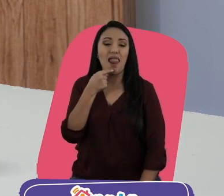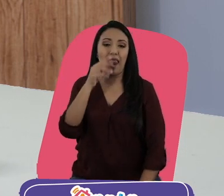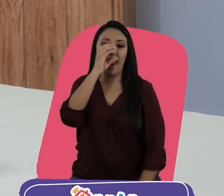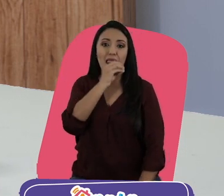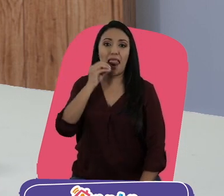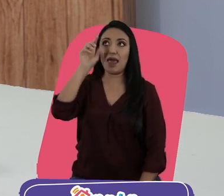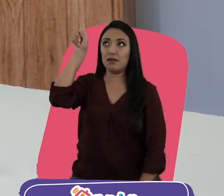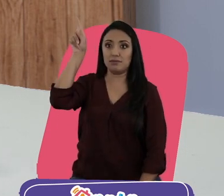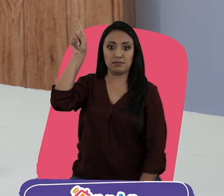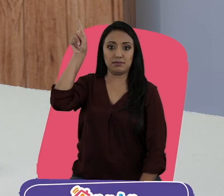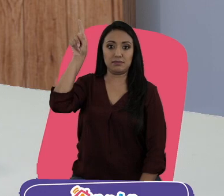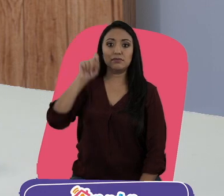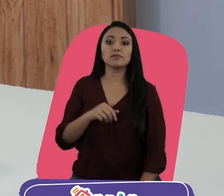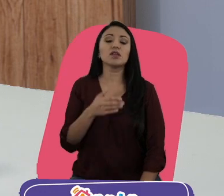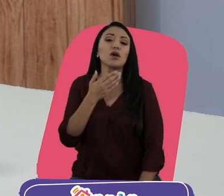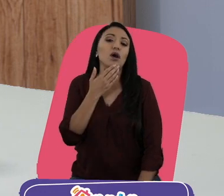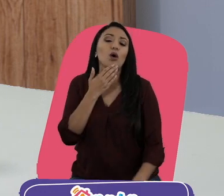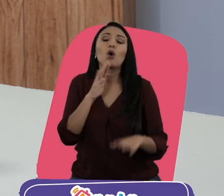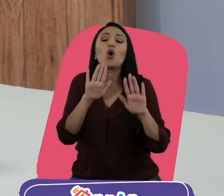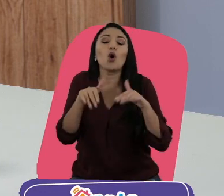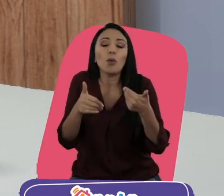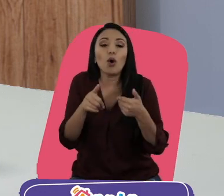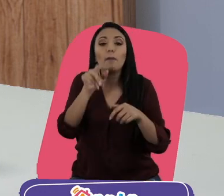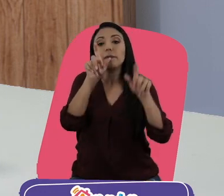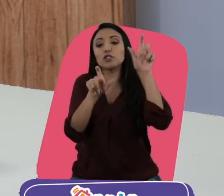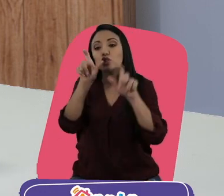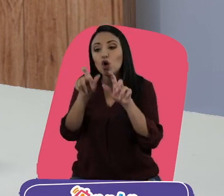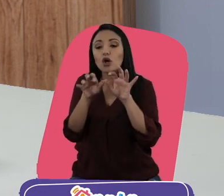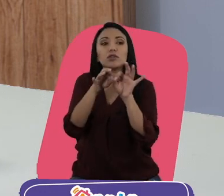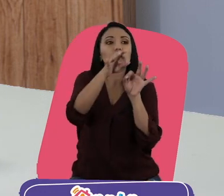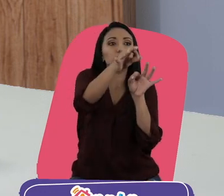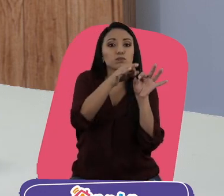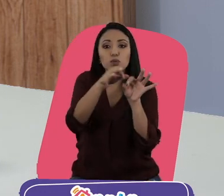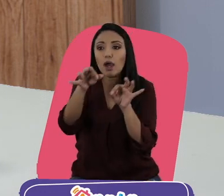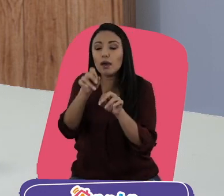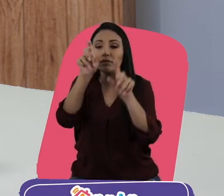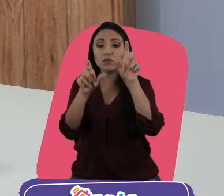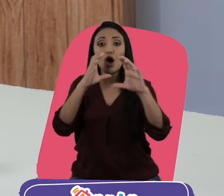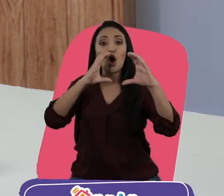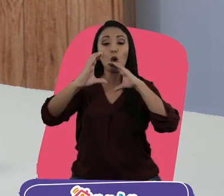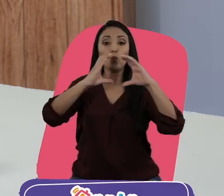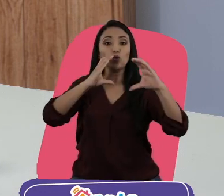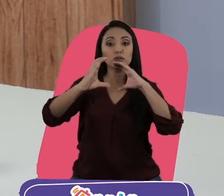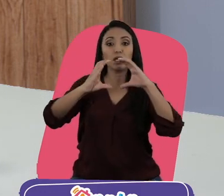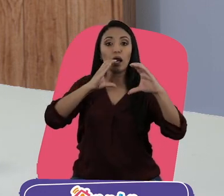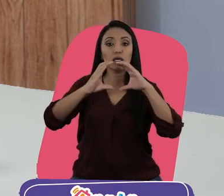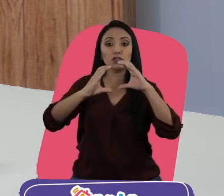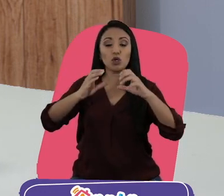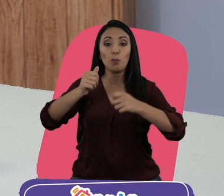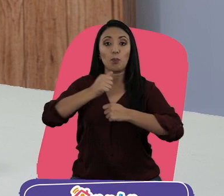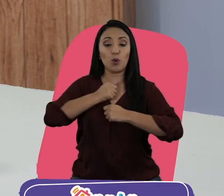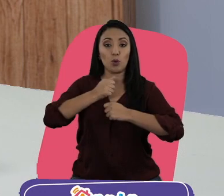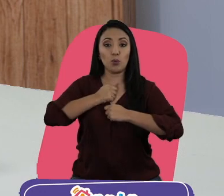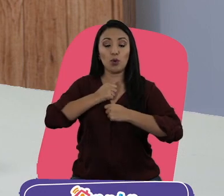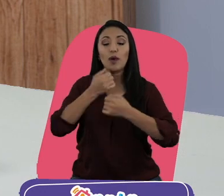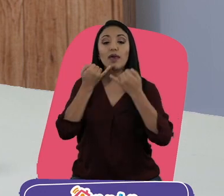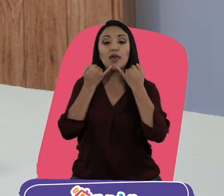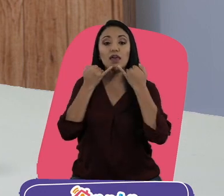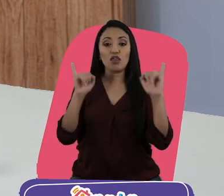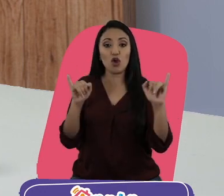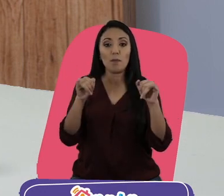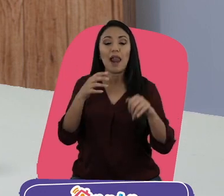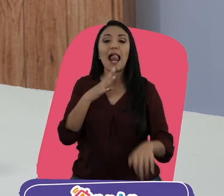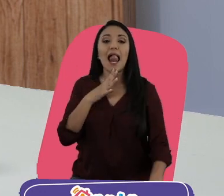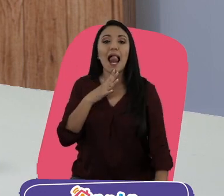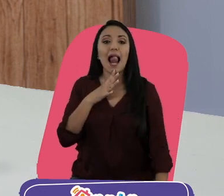Cómo los pueblos, las nacionalidades, las personas nos comunicamos desde nuestro idioma, desde este